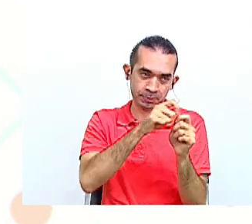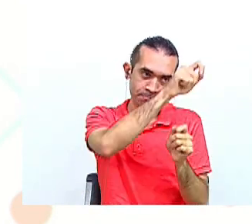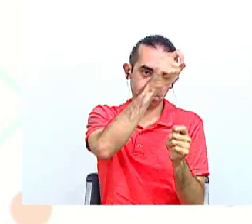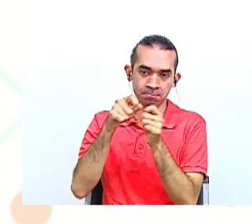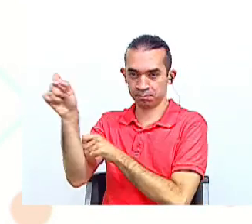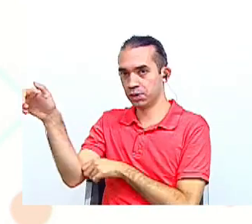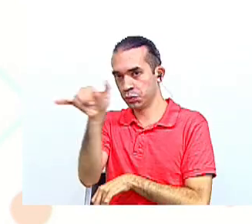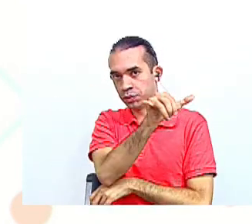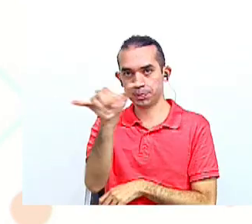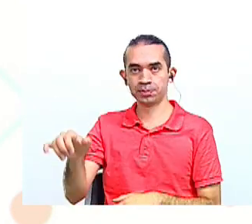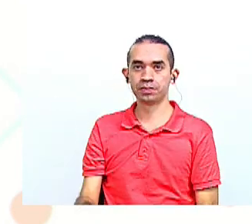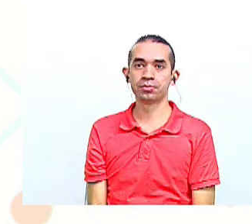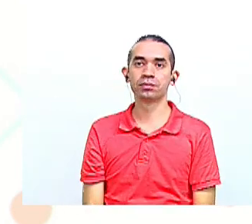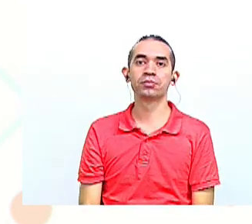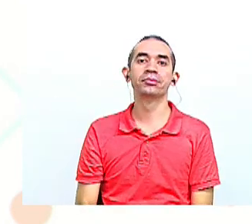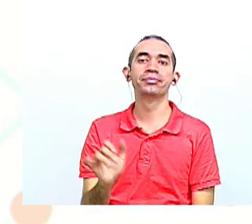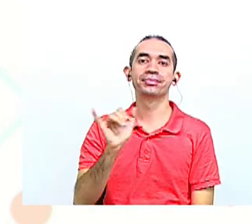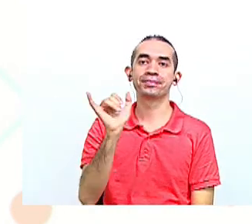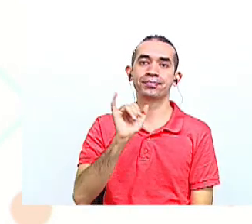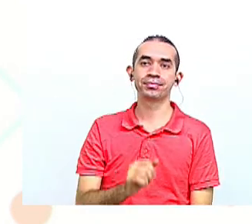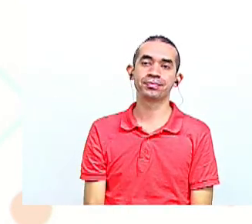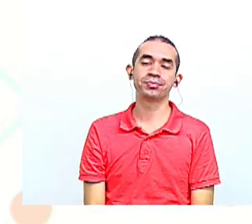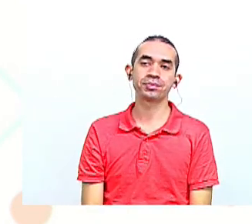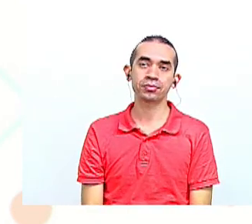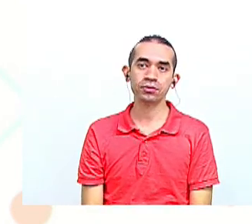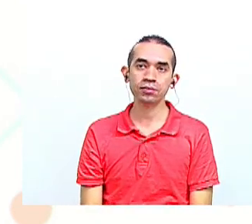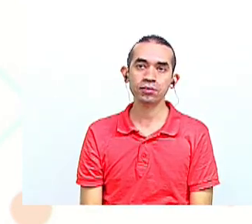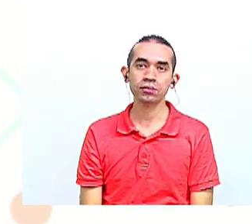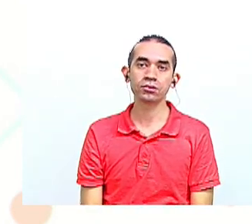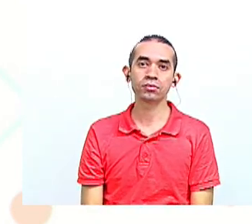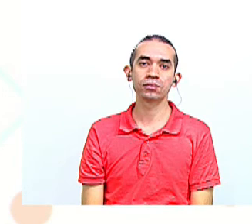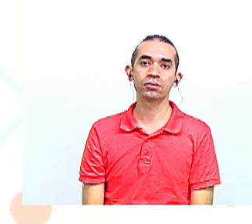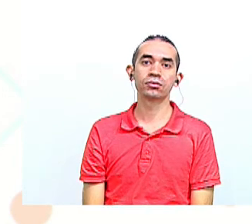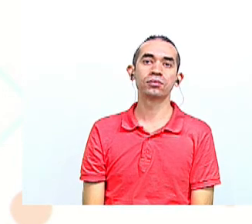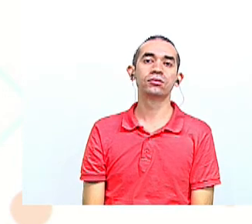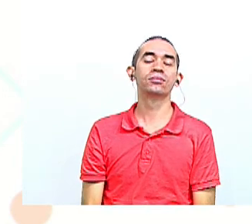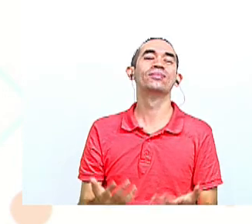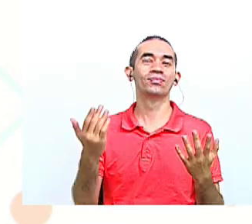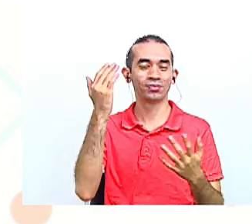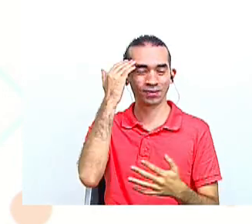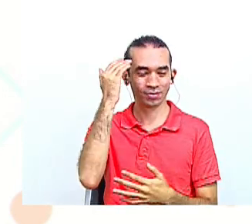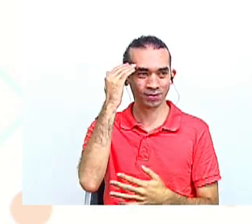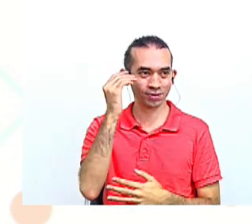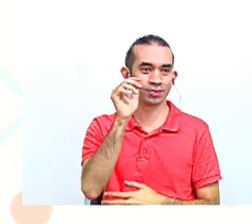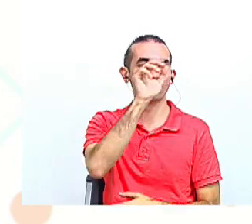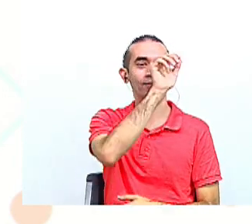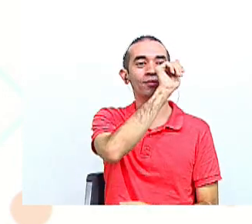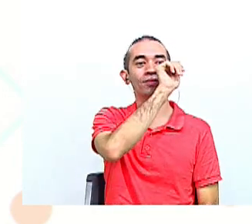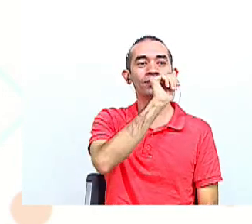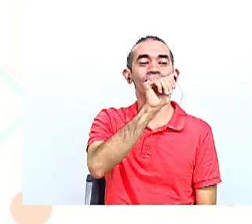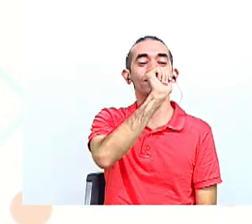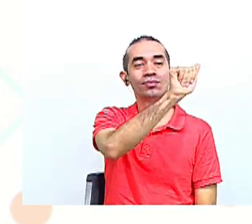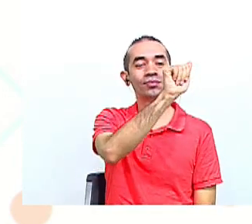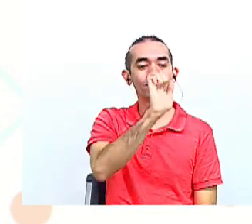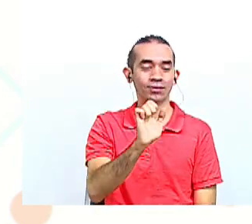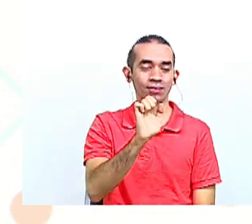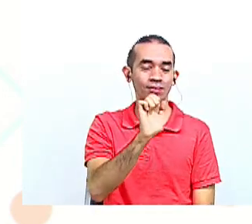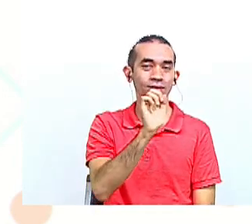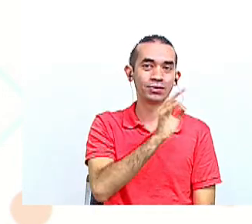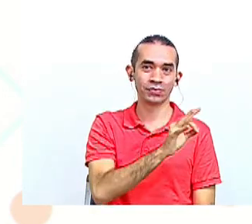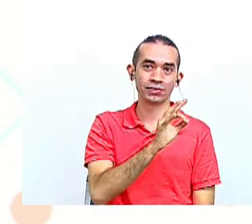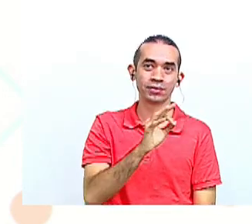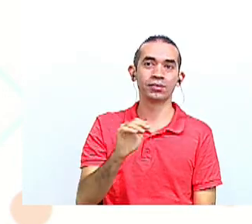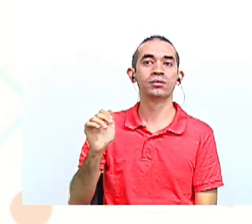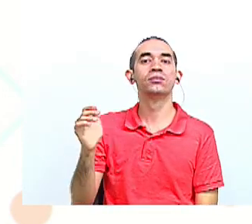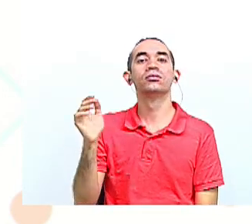medida. También podemos indicar que el ángulo AEF es congruente